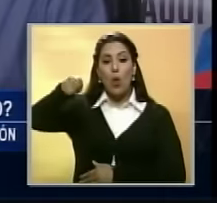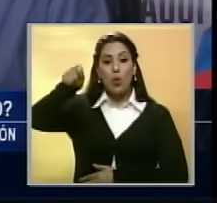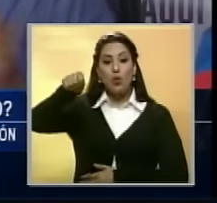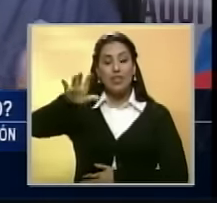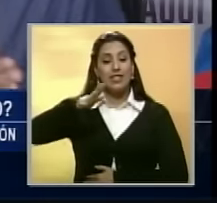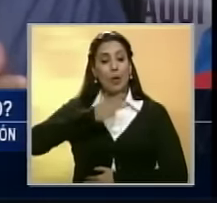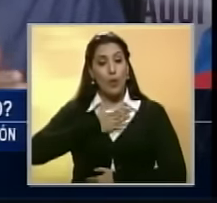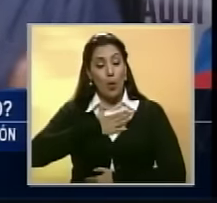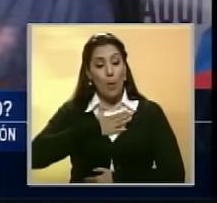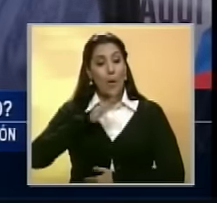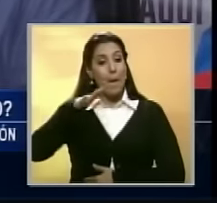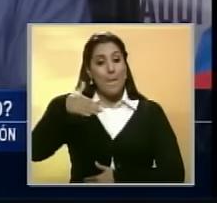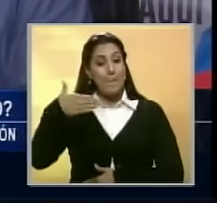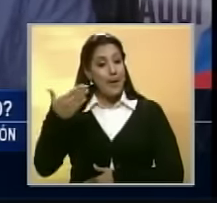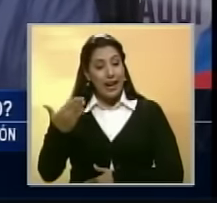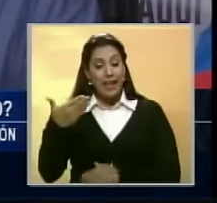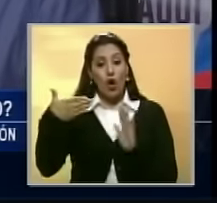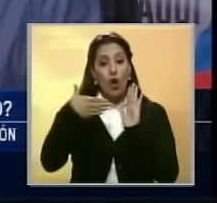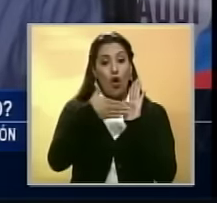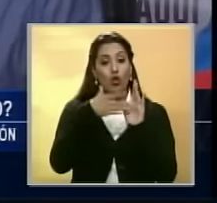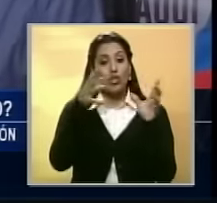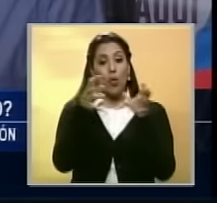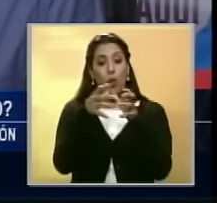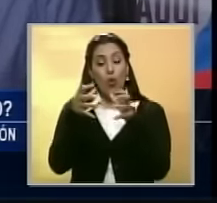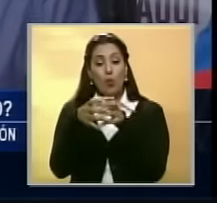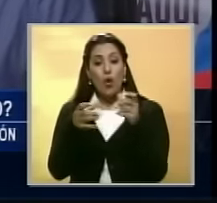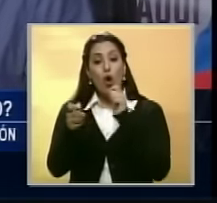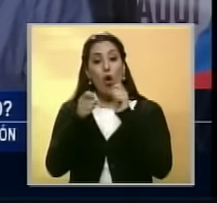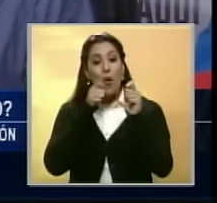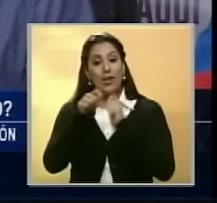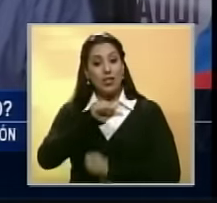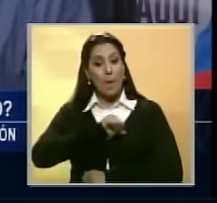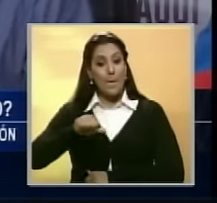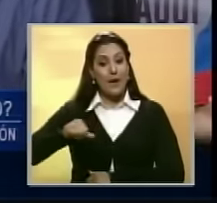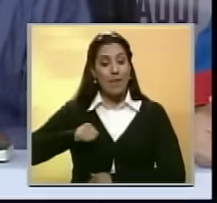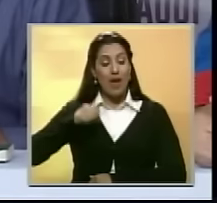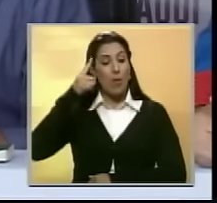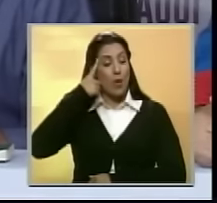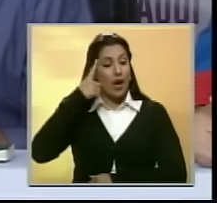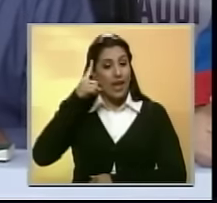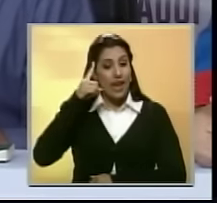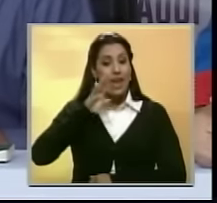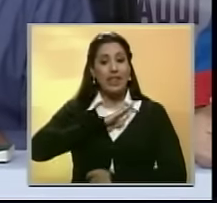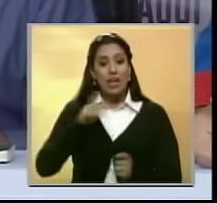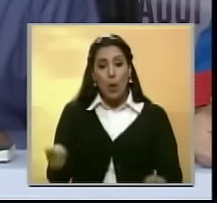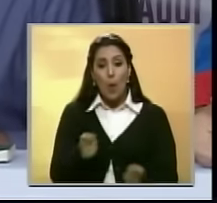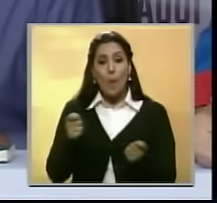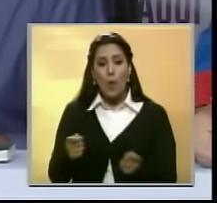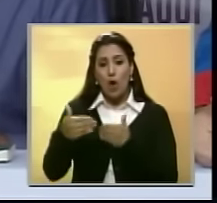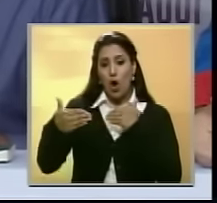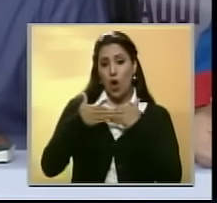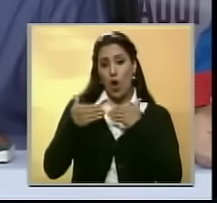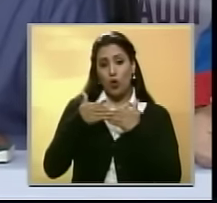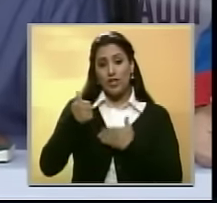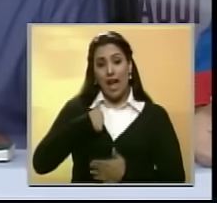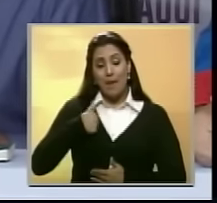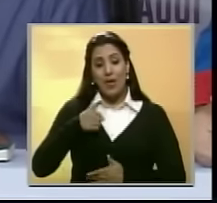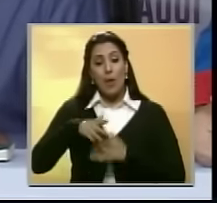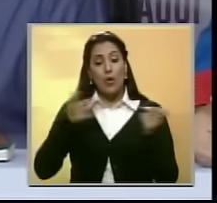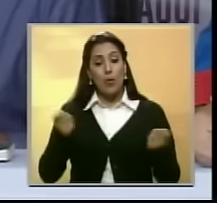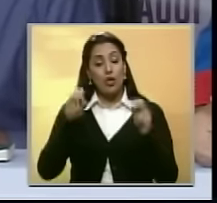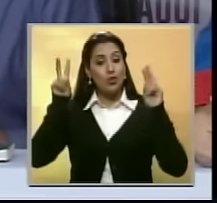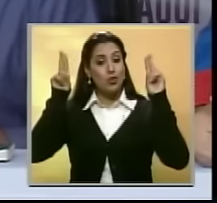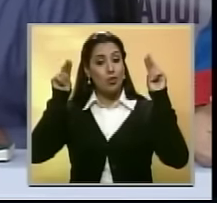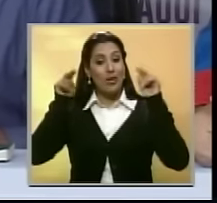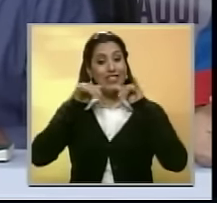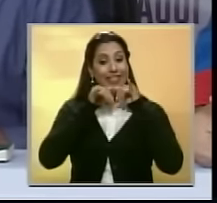tribunales, tanto civil como penal, en contra de varios medios de comunicación privados que a su juicio han emprendido una campaña en su contra al publicar una